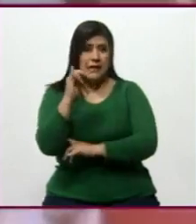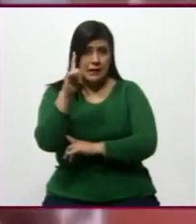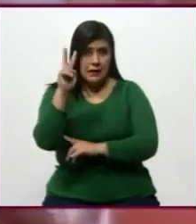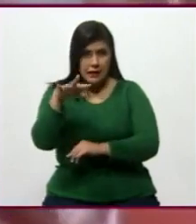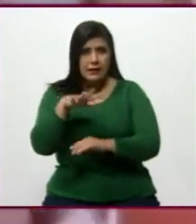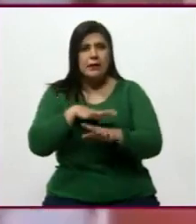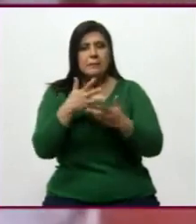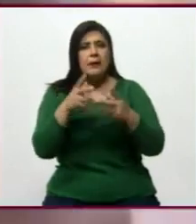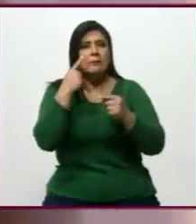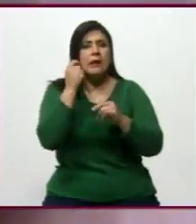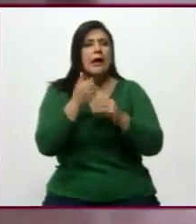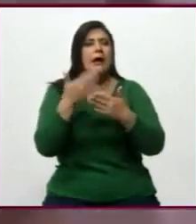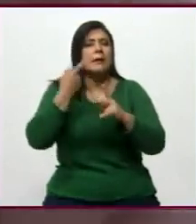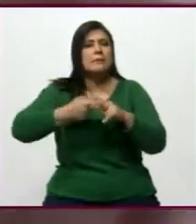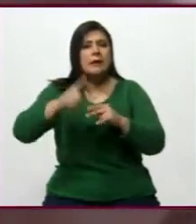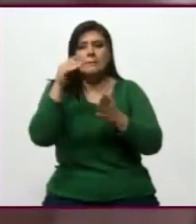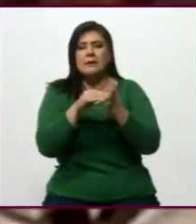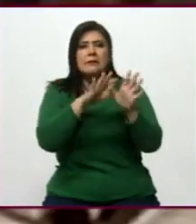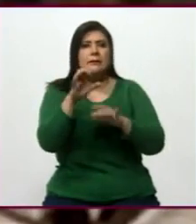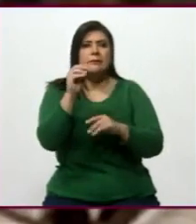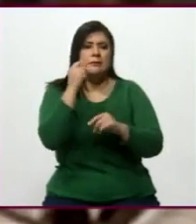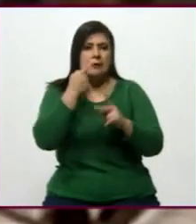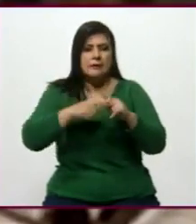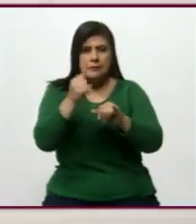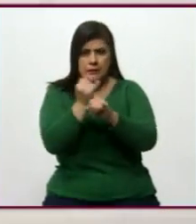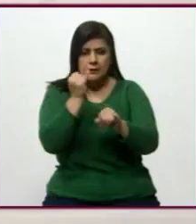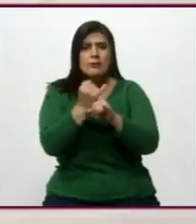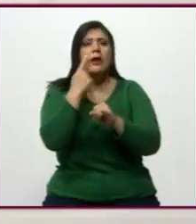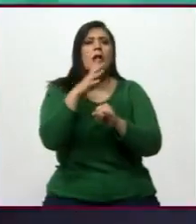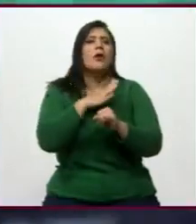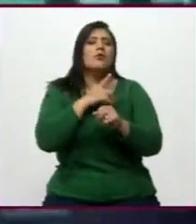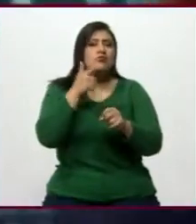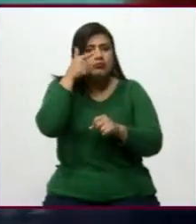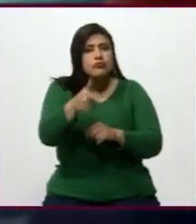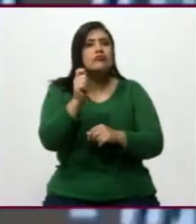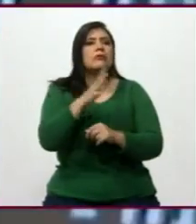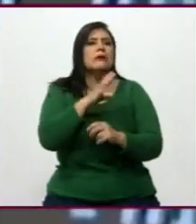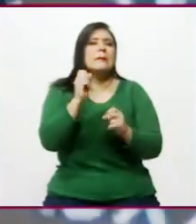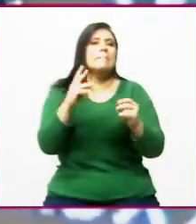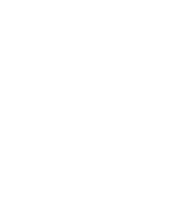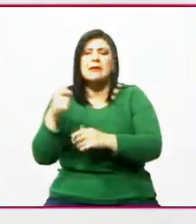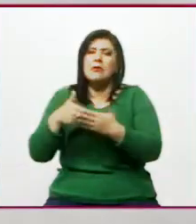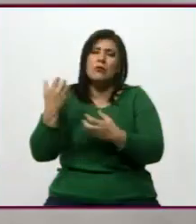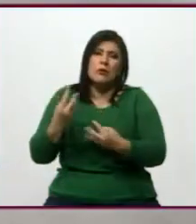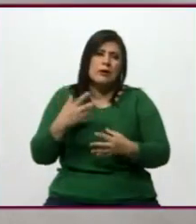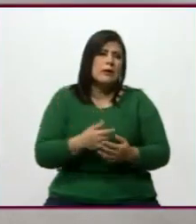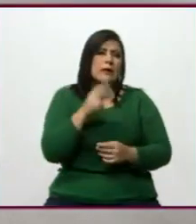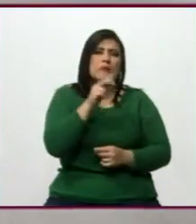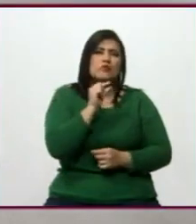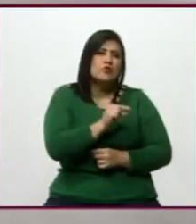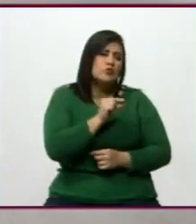del dicho al hecho el ex director del diario el financiero habló sobre sus inicios en la agencia que lo vio crecer eran